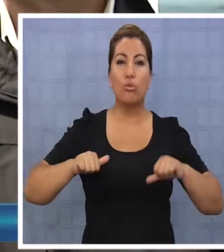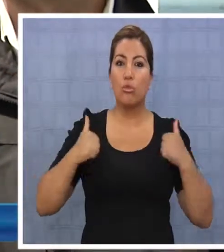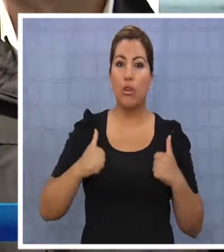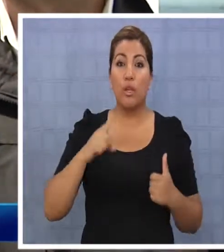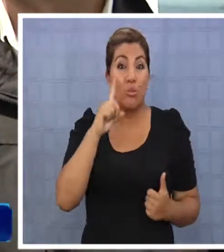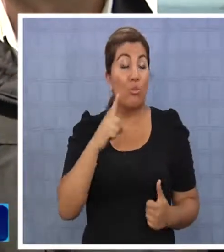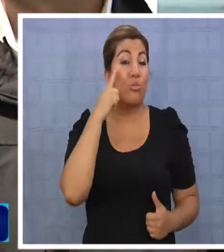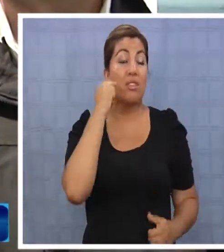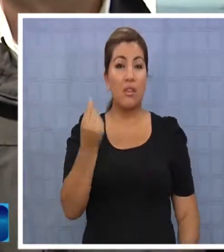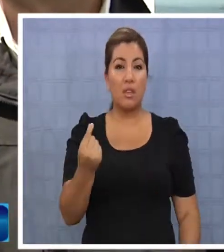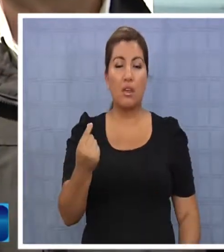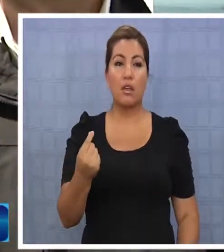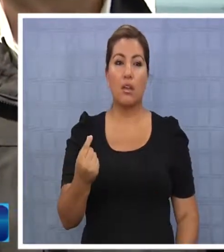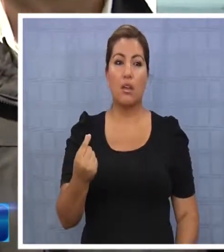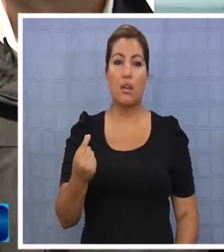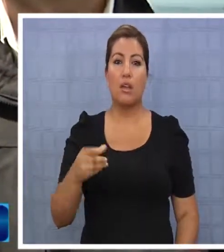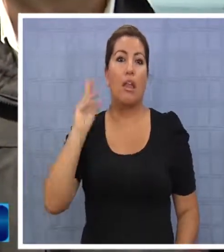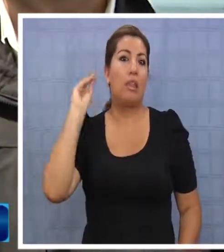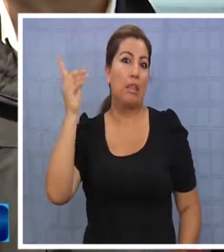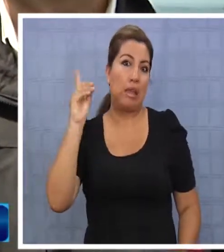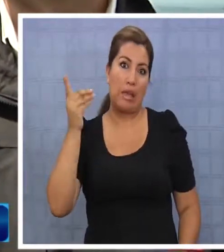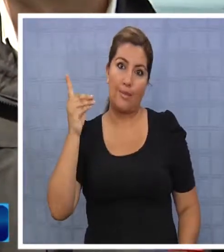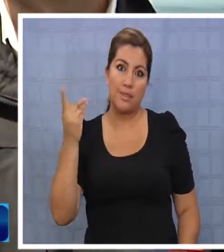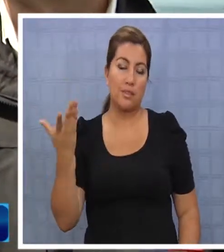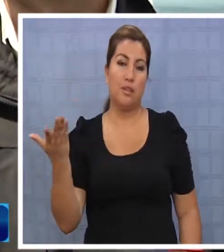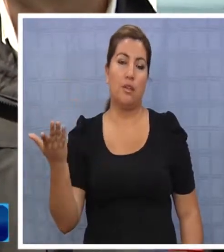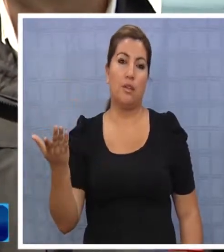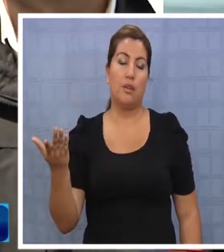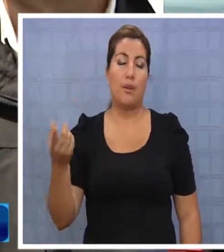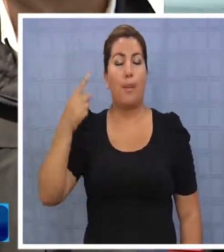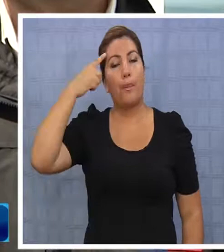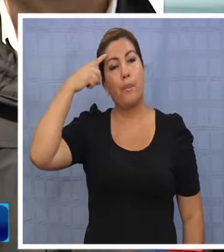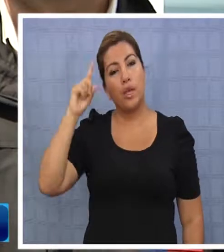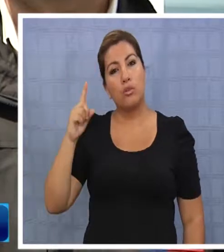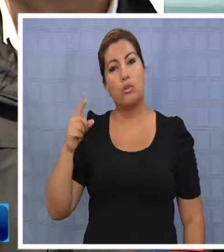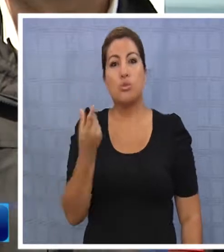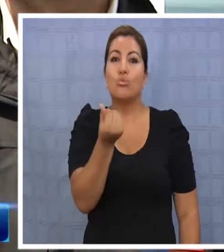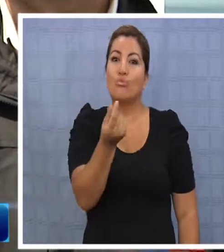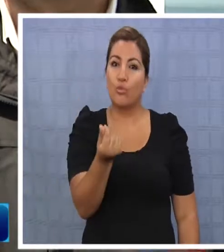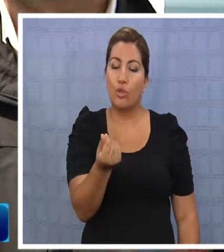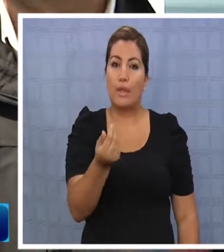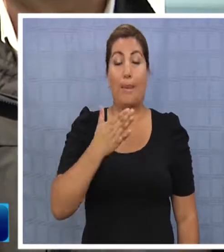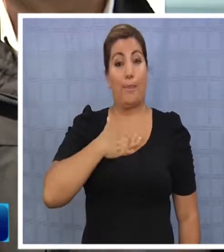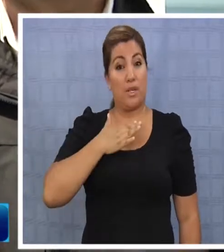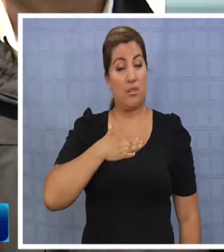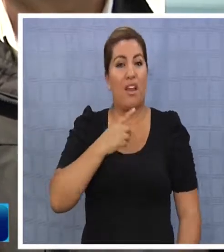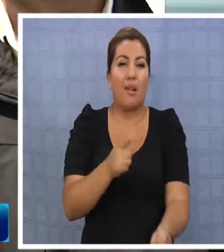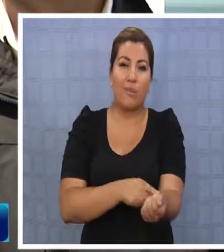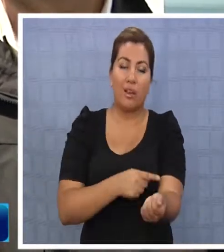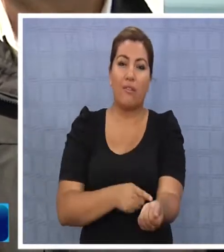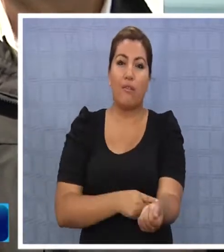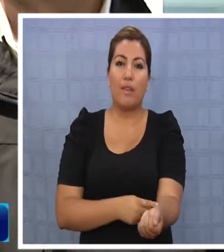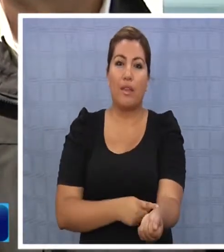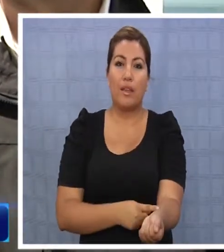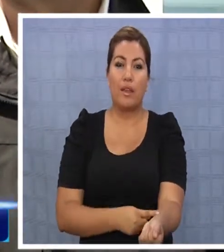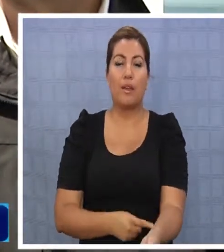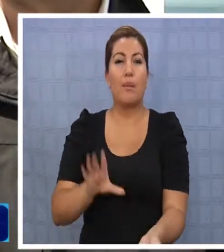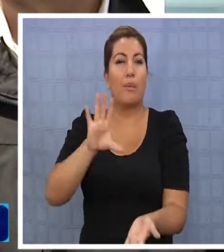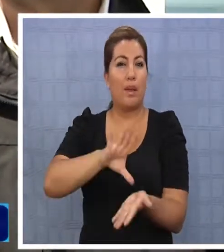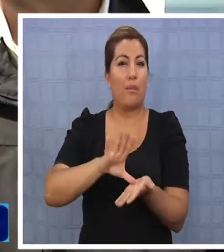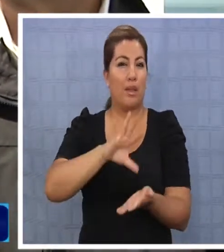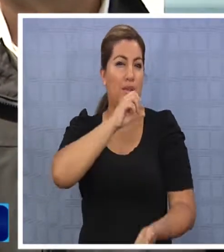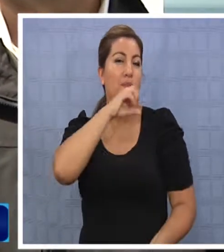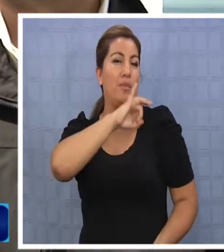un joven al día se convierte en un discapacitado y eso obviamente es un costo personal para la